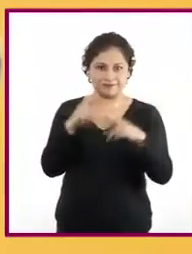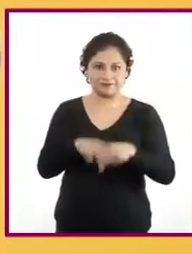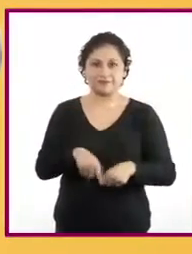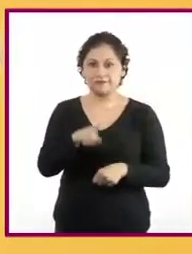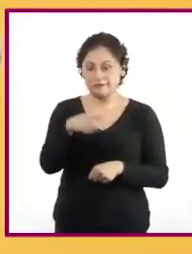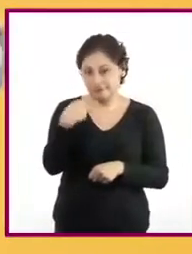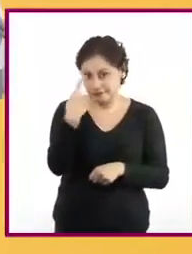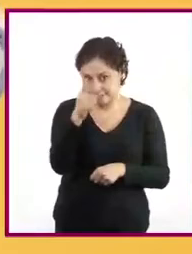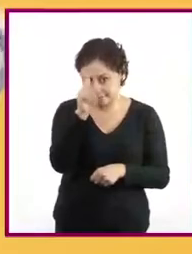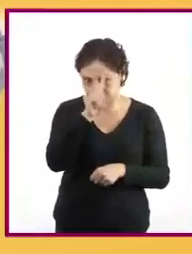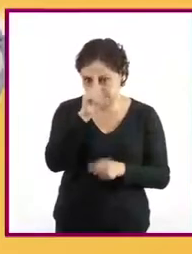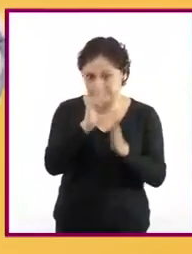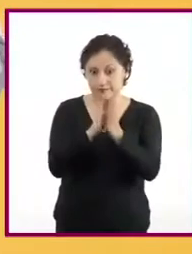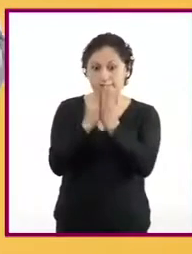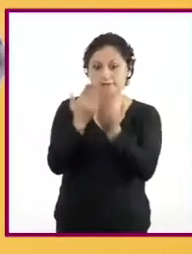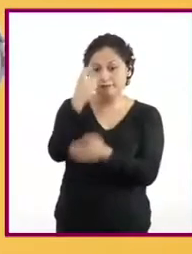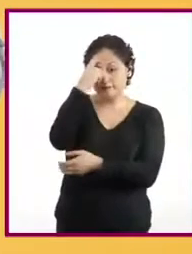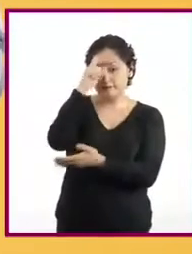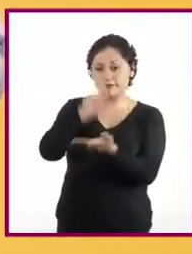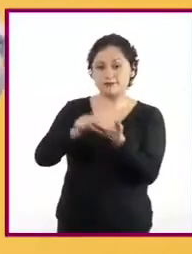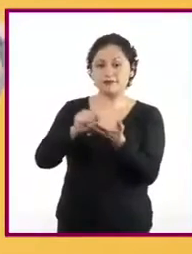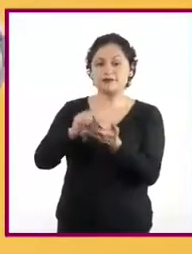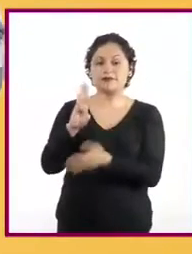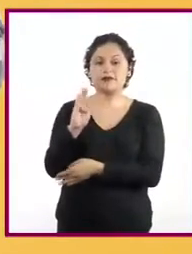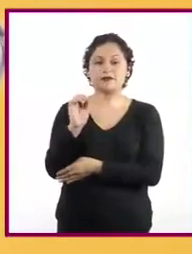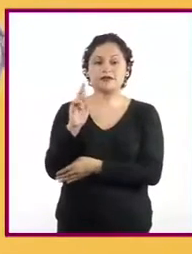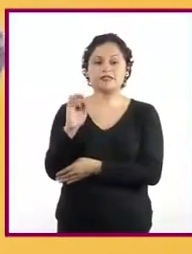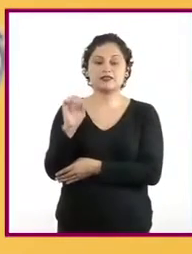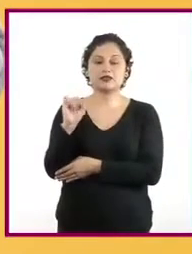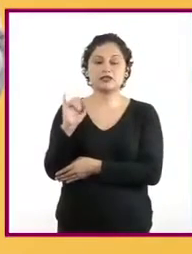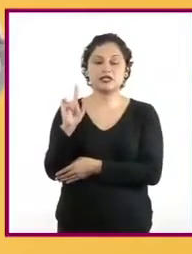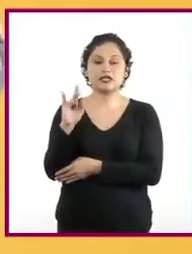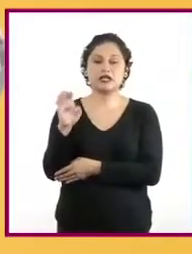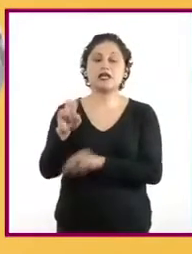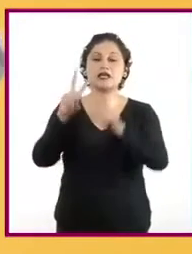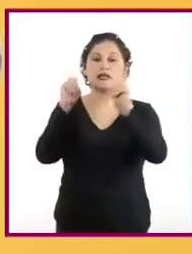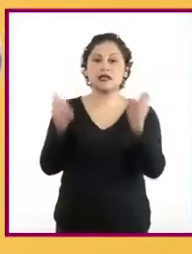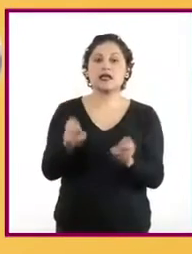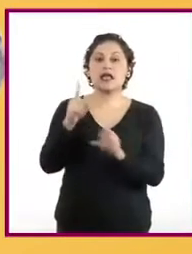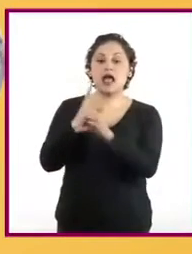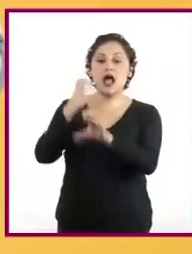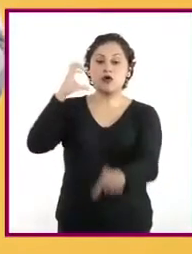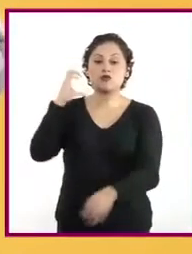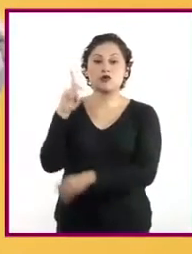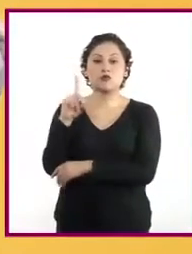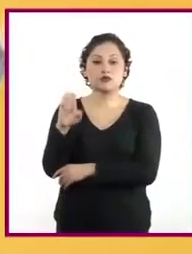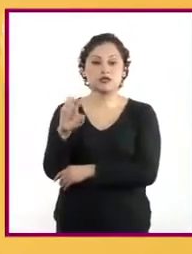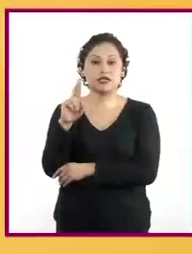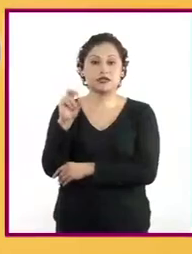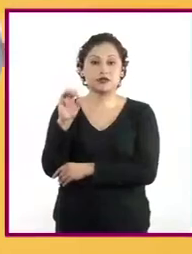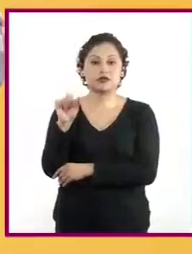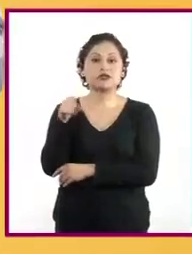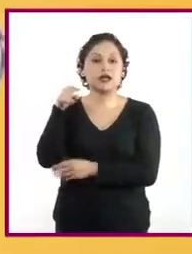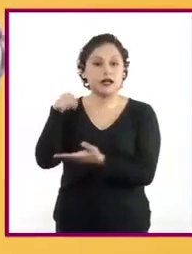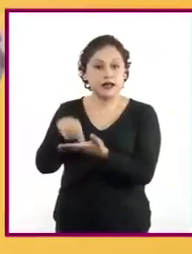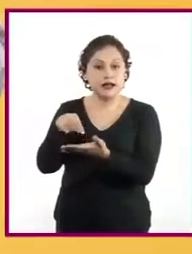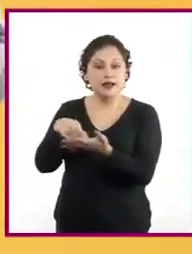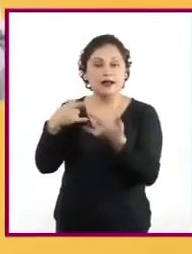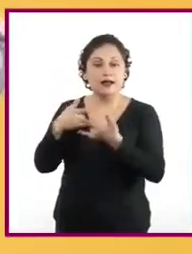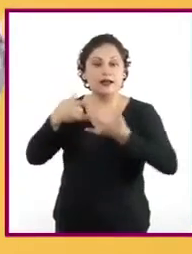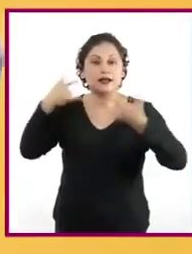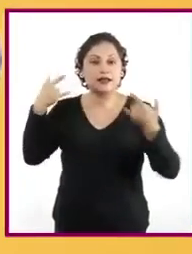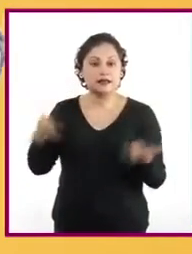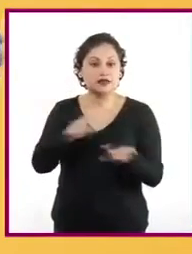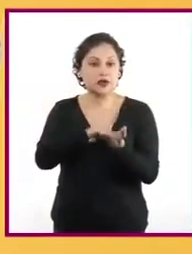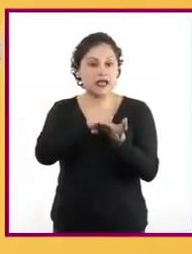el libro El autobús de Rosa de Fabrizio Silei, una historia que nos muestra un caso en el que los derechos no se aplicaban